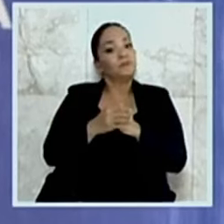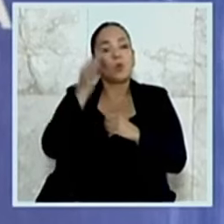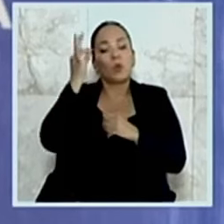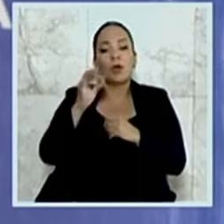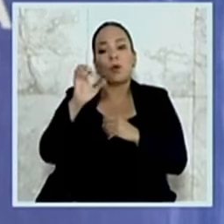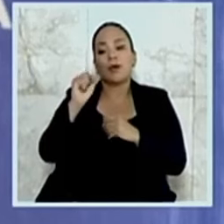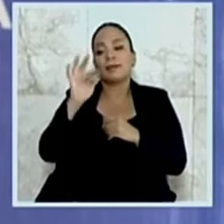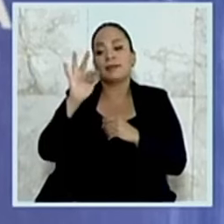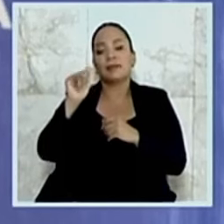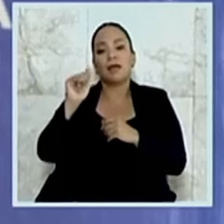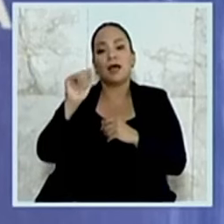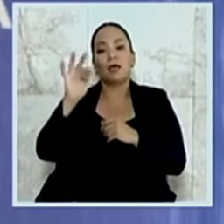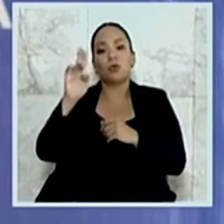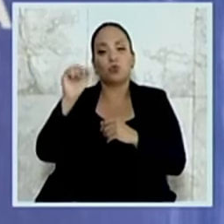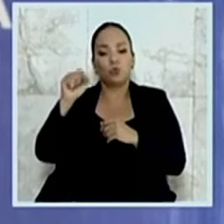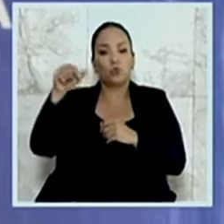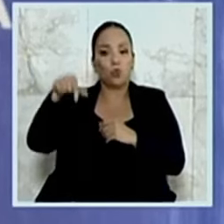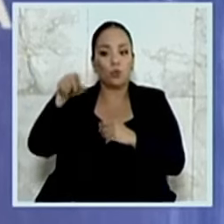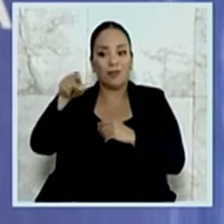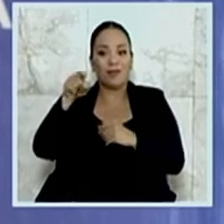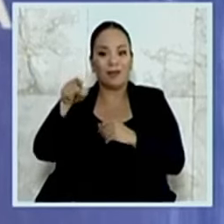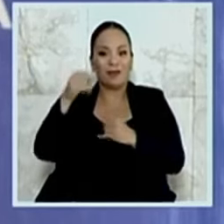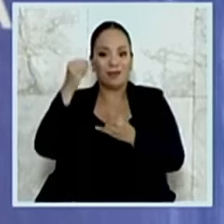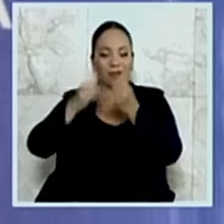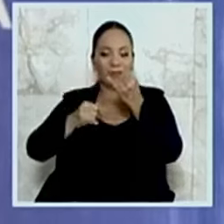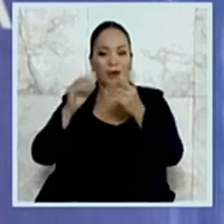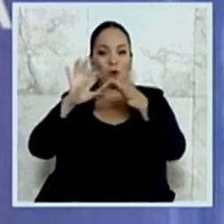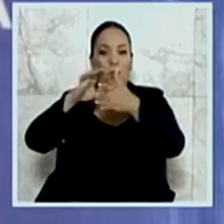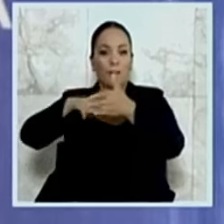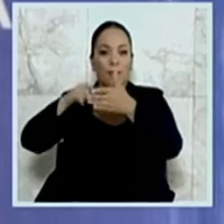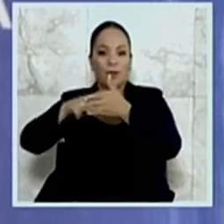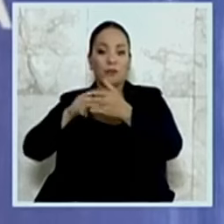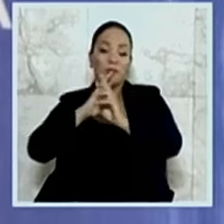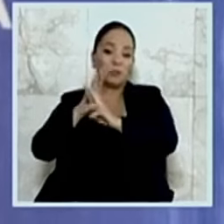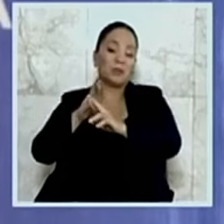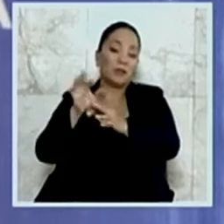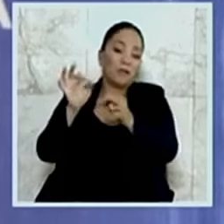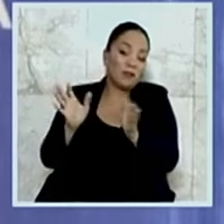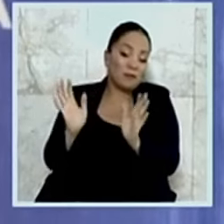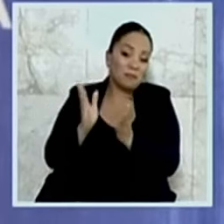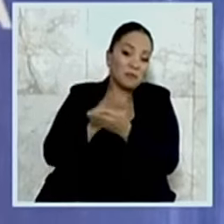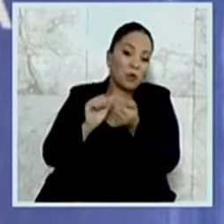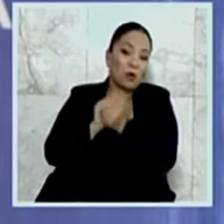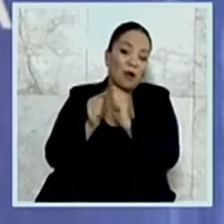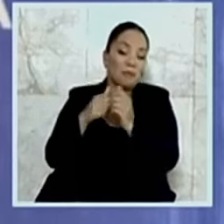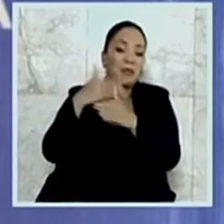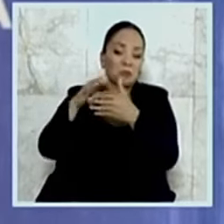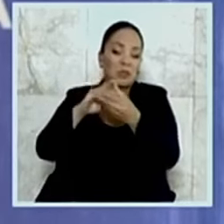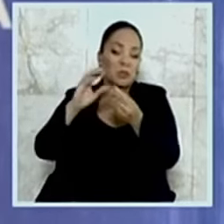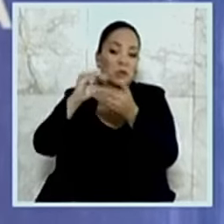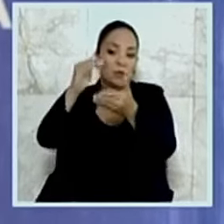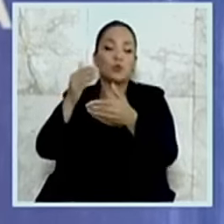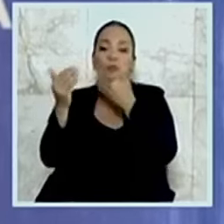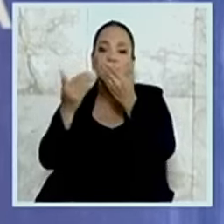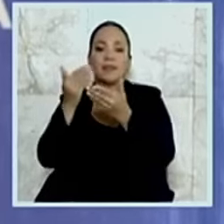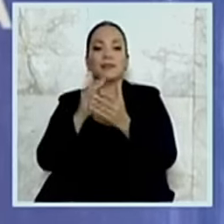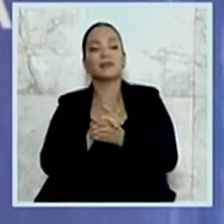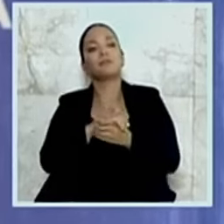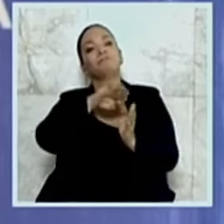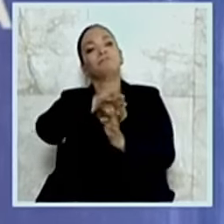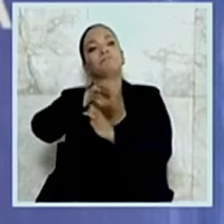va a haber cambio. ¿Cuándo podría tener ya una respuesta definitiva? Yo creo que el status quo